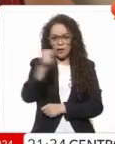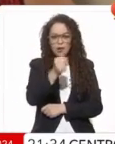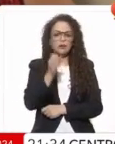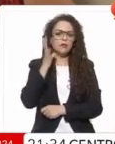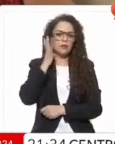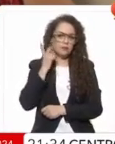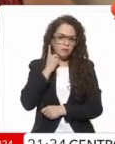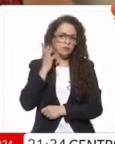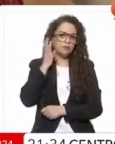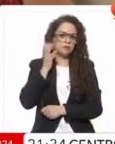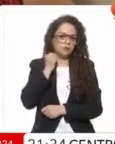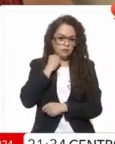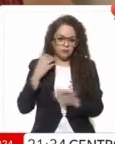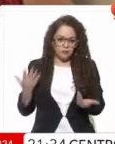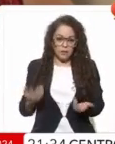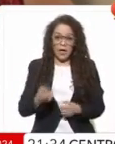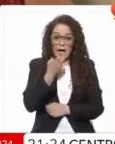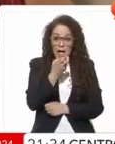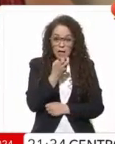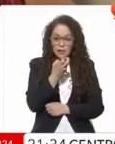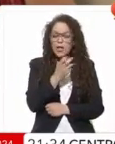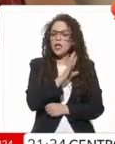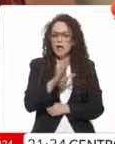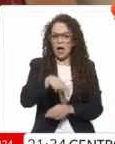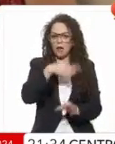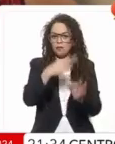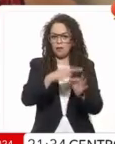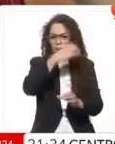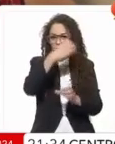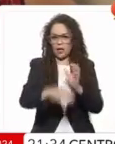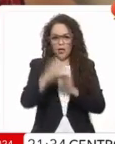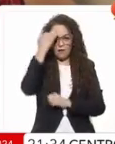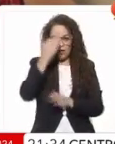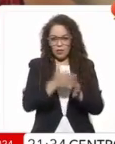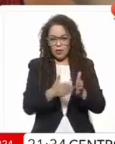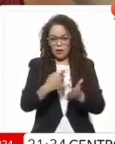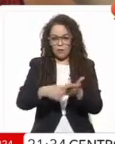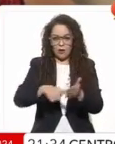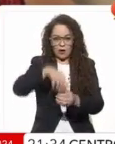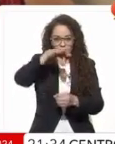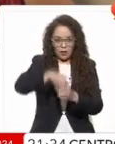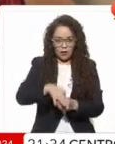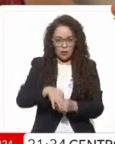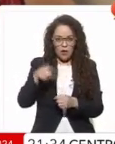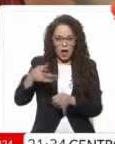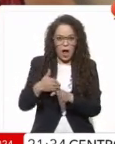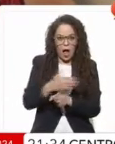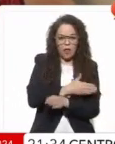Hasta entonces concluyó el proceso electoral. Estamos hablando de una asamblea convocada